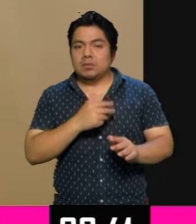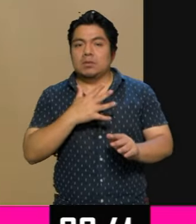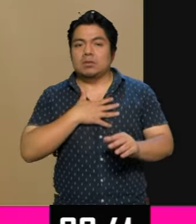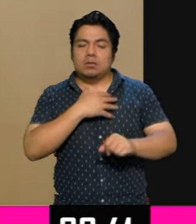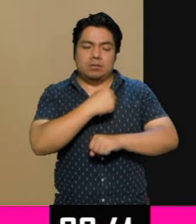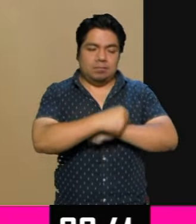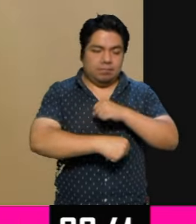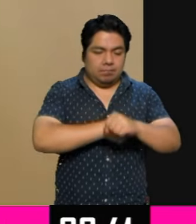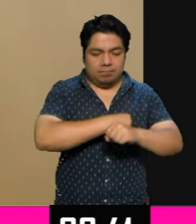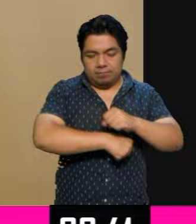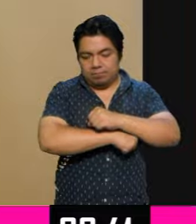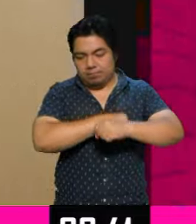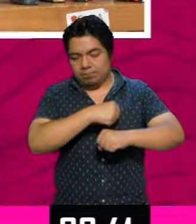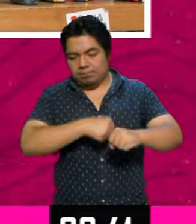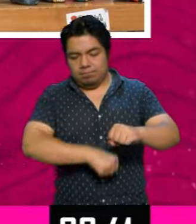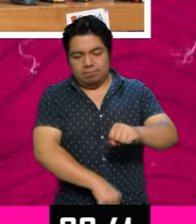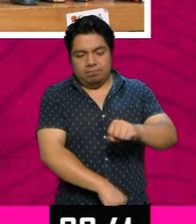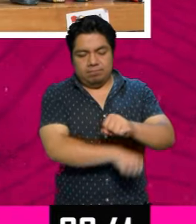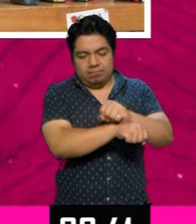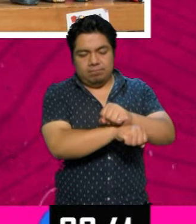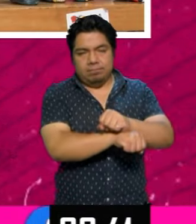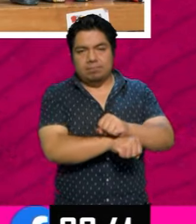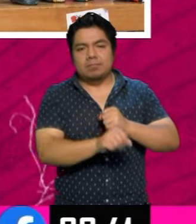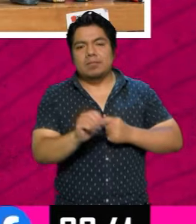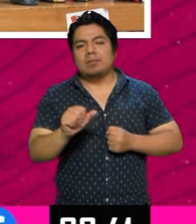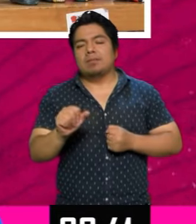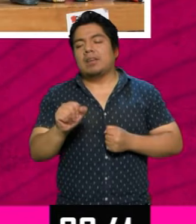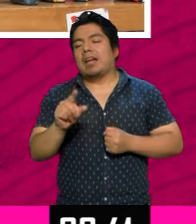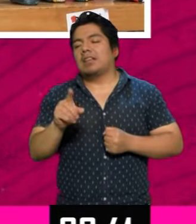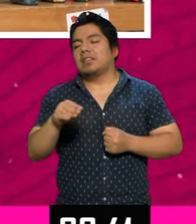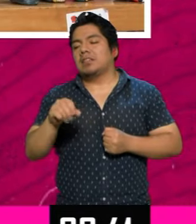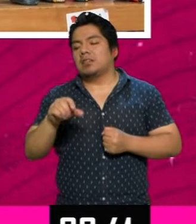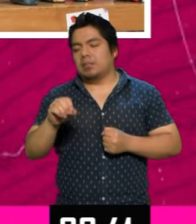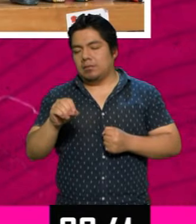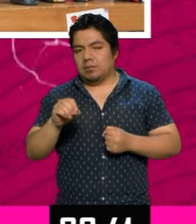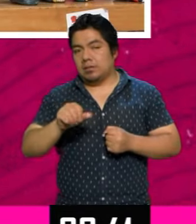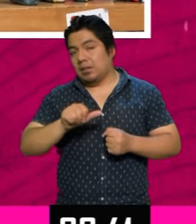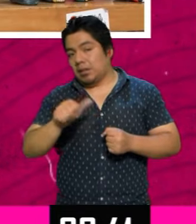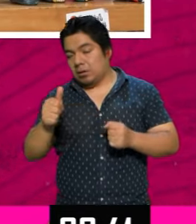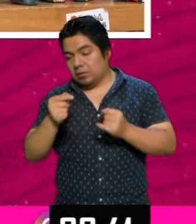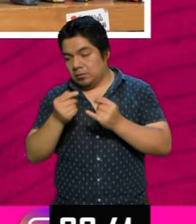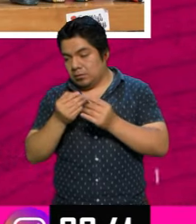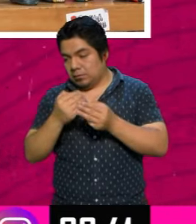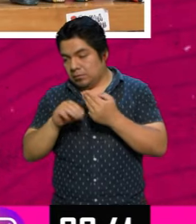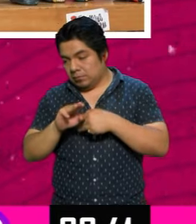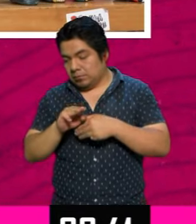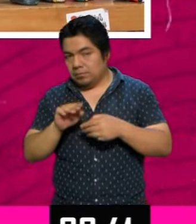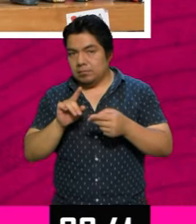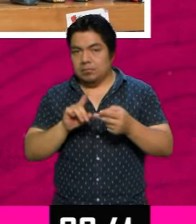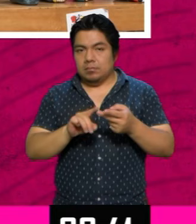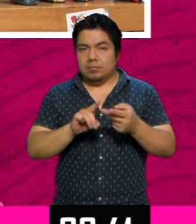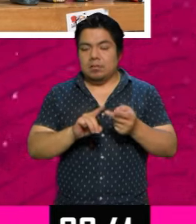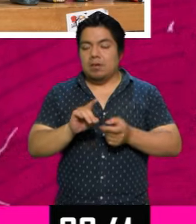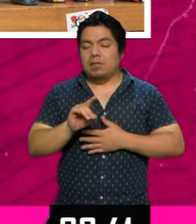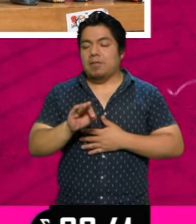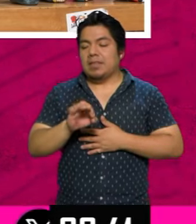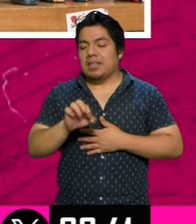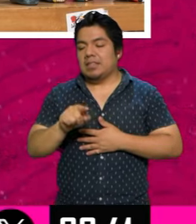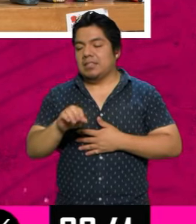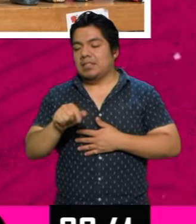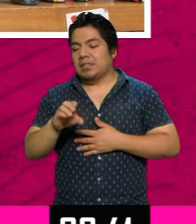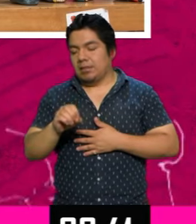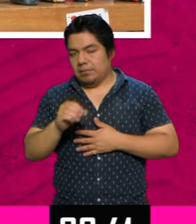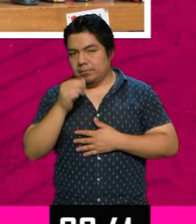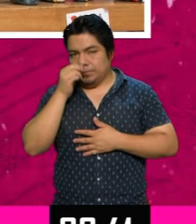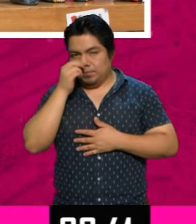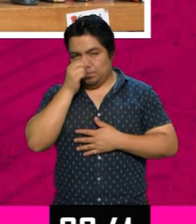hay un núcleo que se llama sadismo. Y más en el fondo hay otro núcleo que se llama filicidio. El núcleo